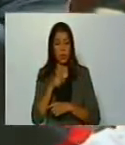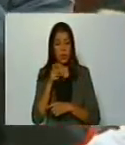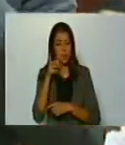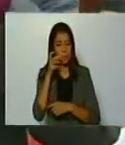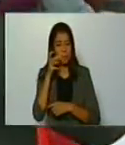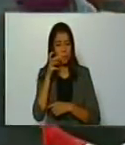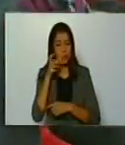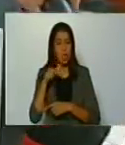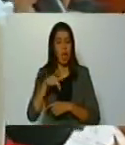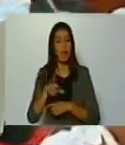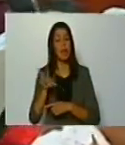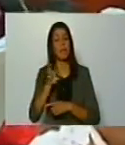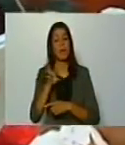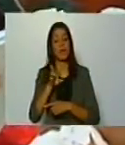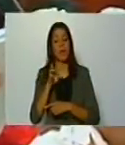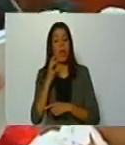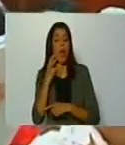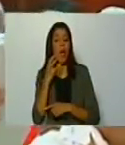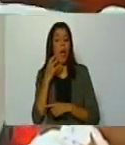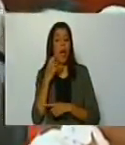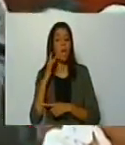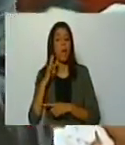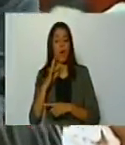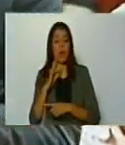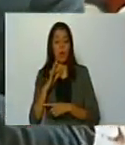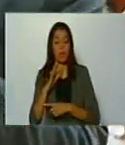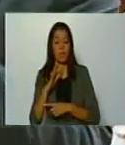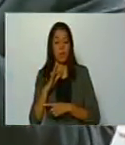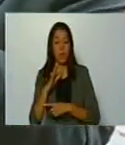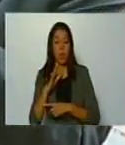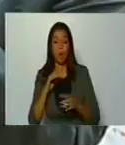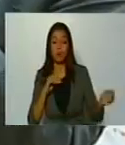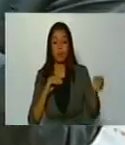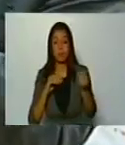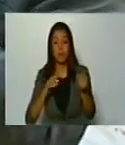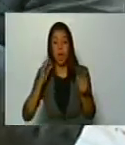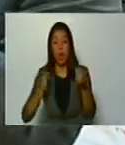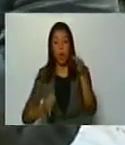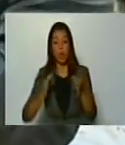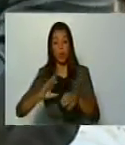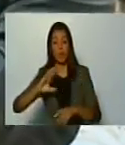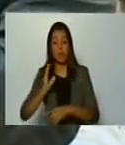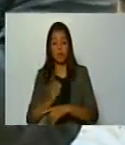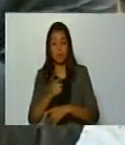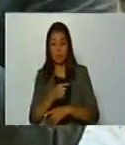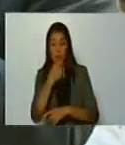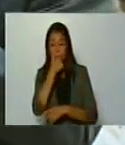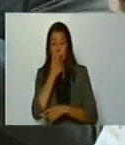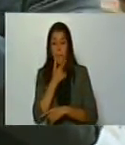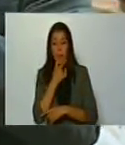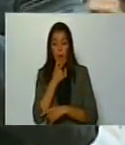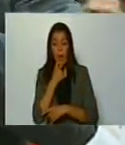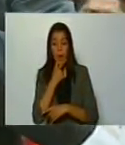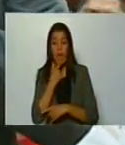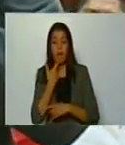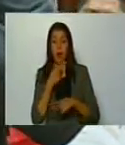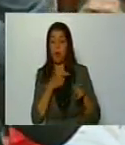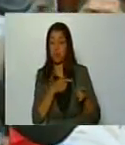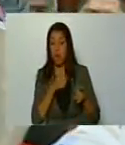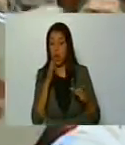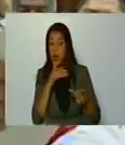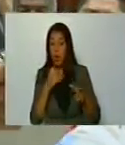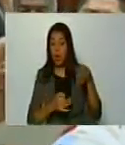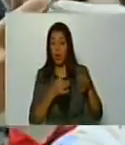si aquí en Venezuela no se juzga a Freddy Guevara Cortés en